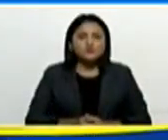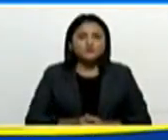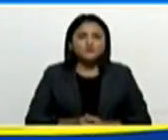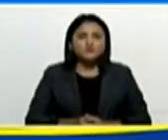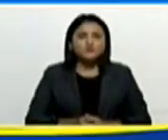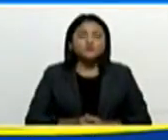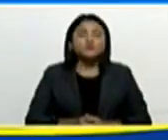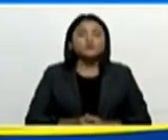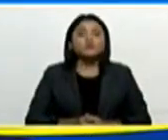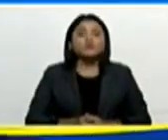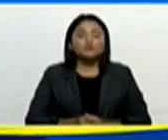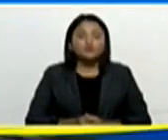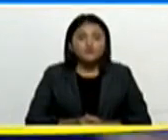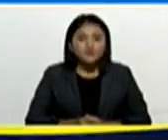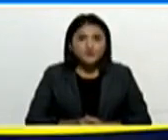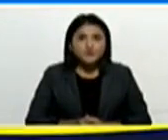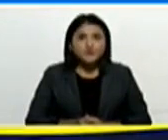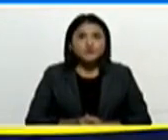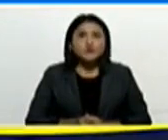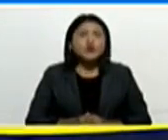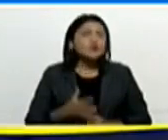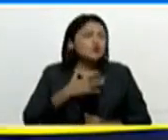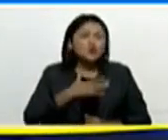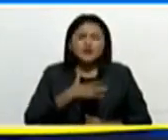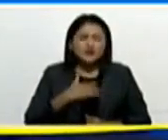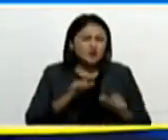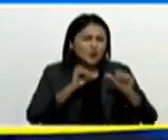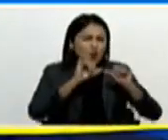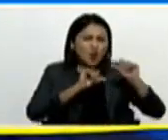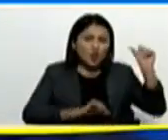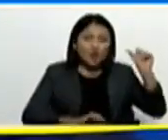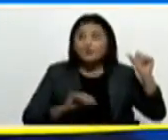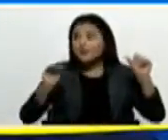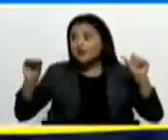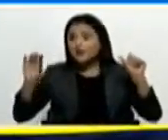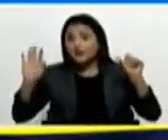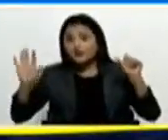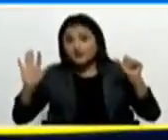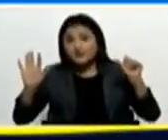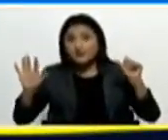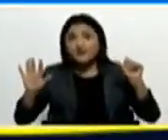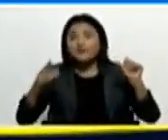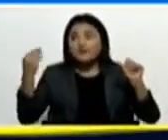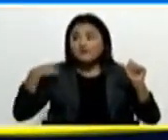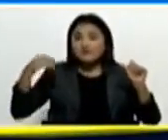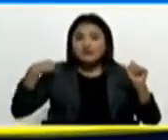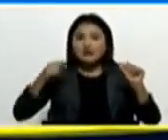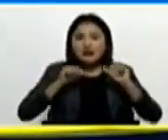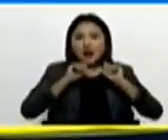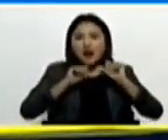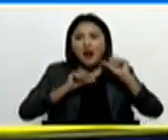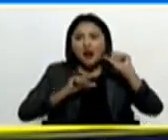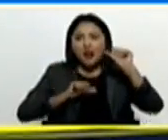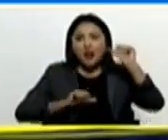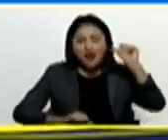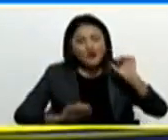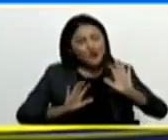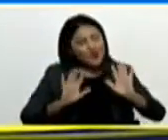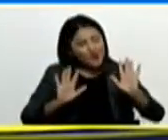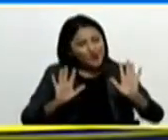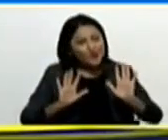luego, no quiero extenderme, Raúl ya me había alertado, no quiero extenderme.